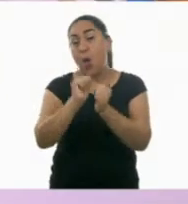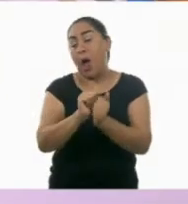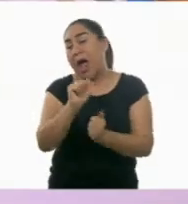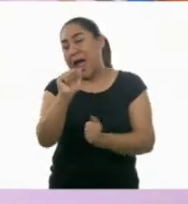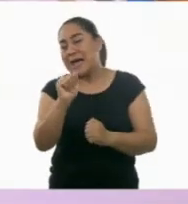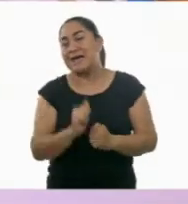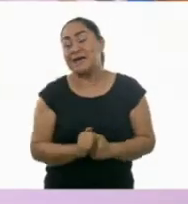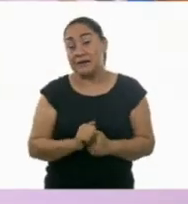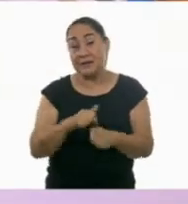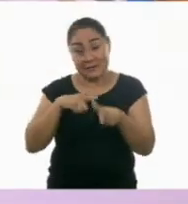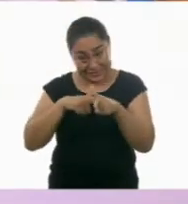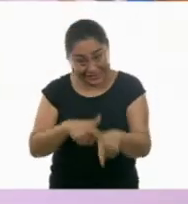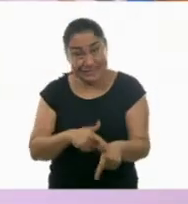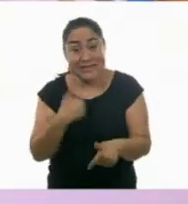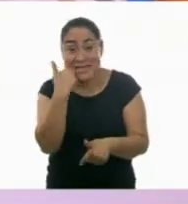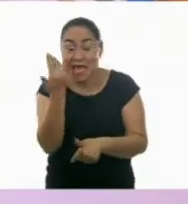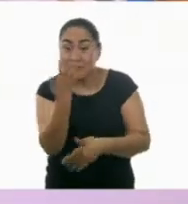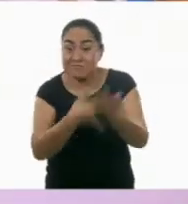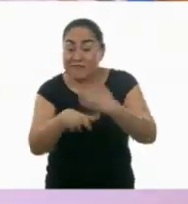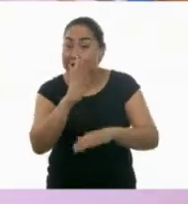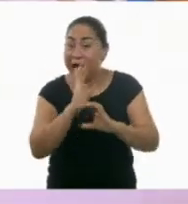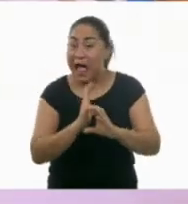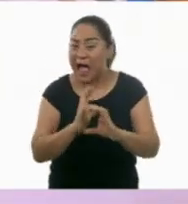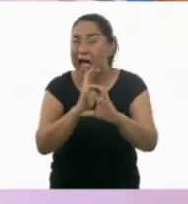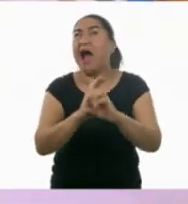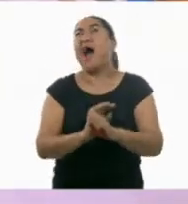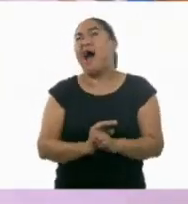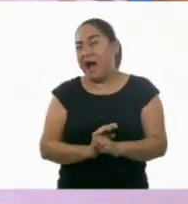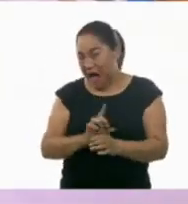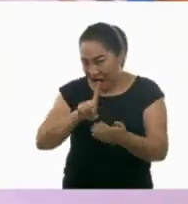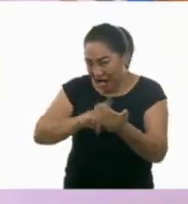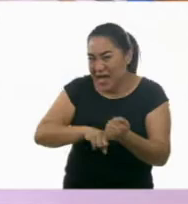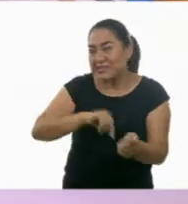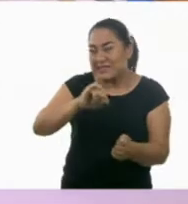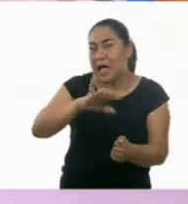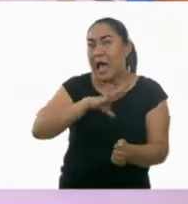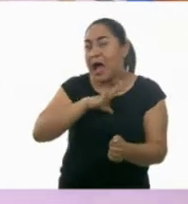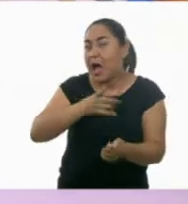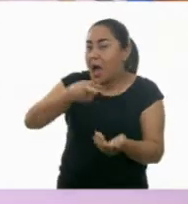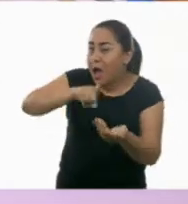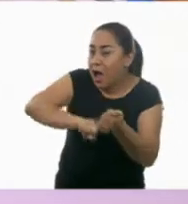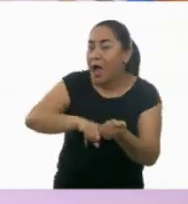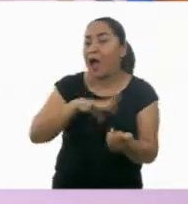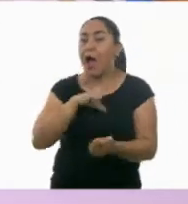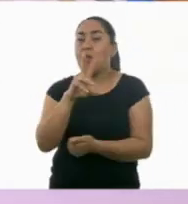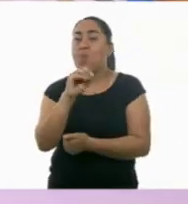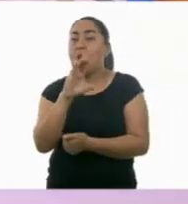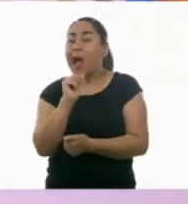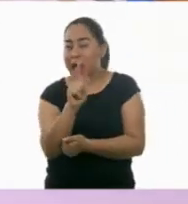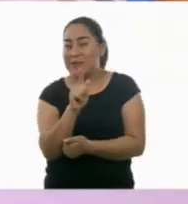me imagino que hay por ahí otras vocales y vamos a volar nuestra imaginación, a echarla a volar.